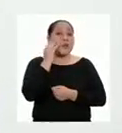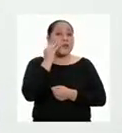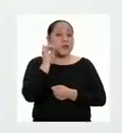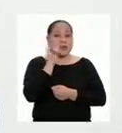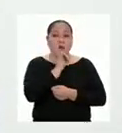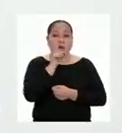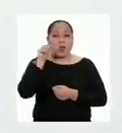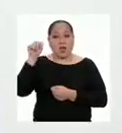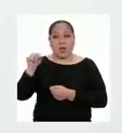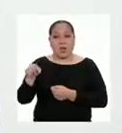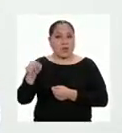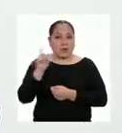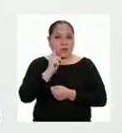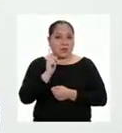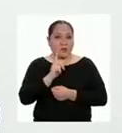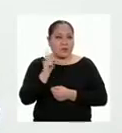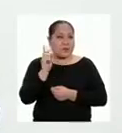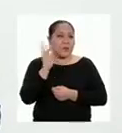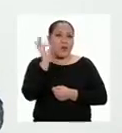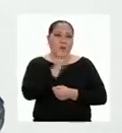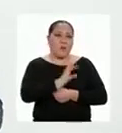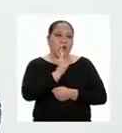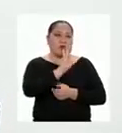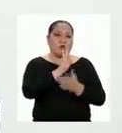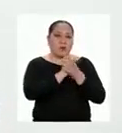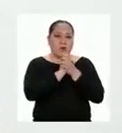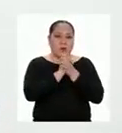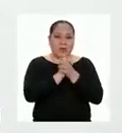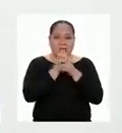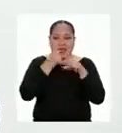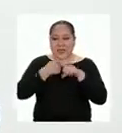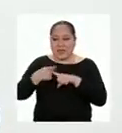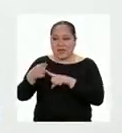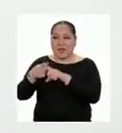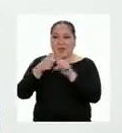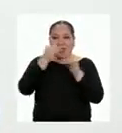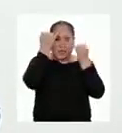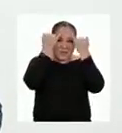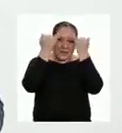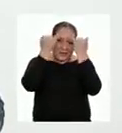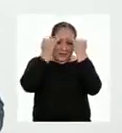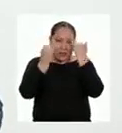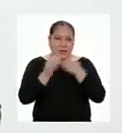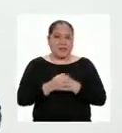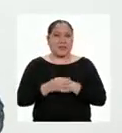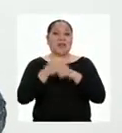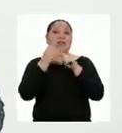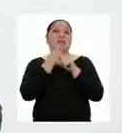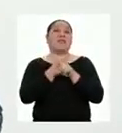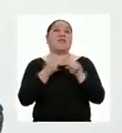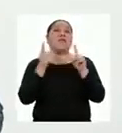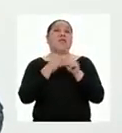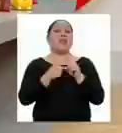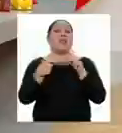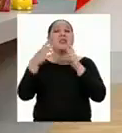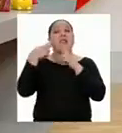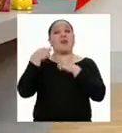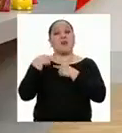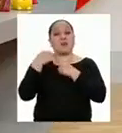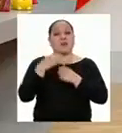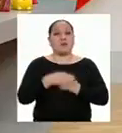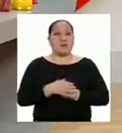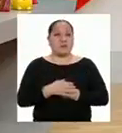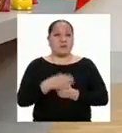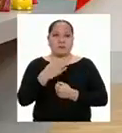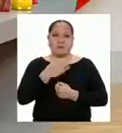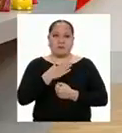la de ella, ni tampoco la de tus amigas. Habían diferentes puntos de vista, diferentes roles. Y mi